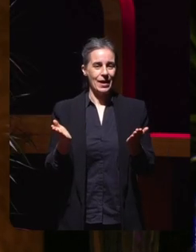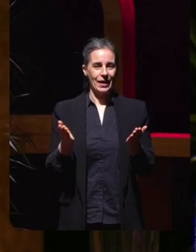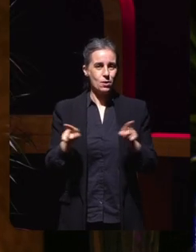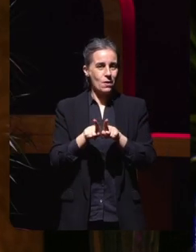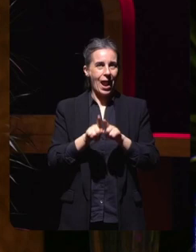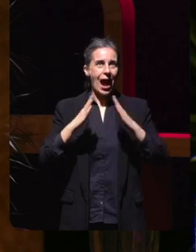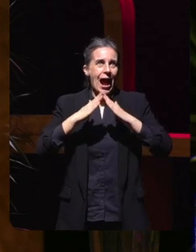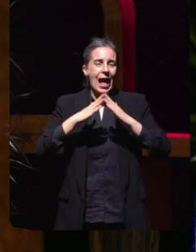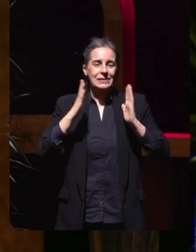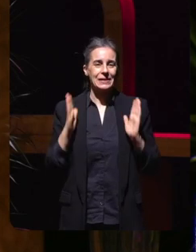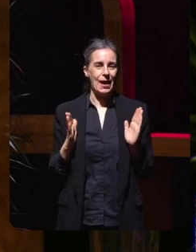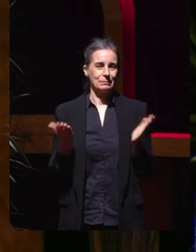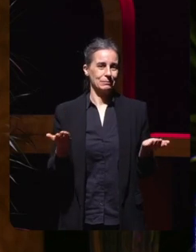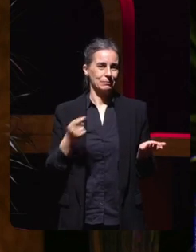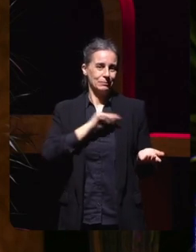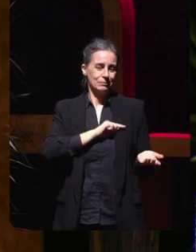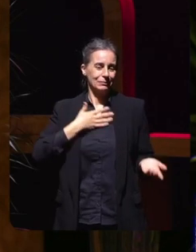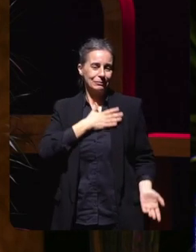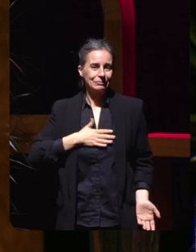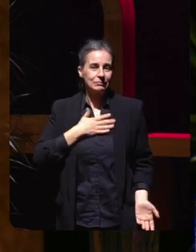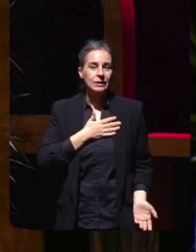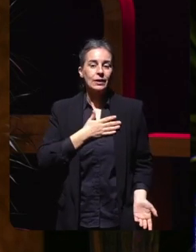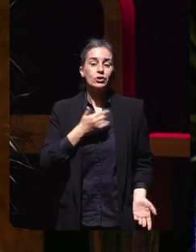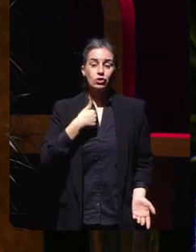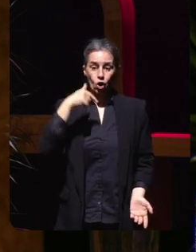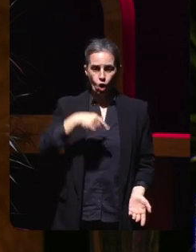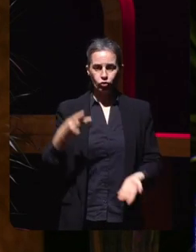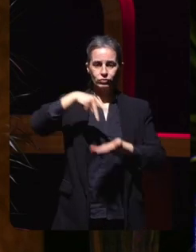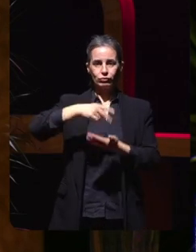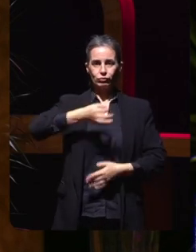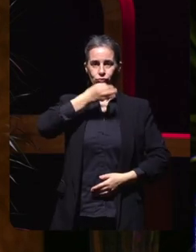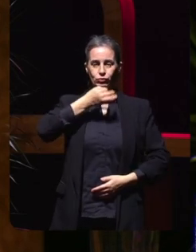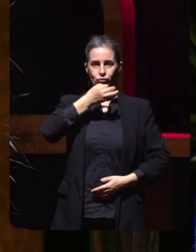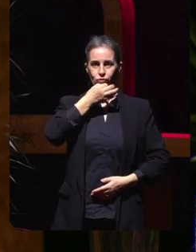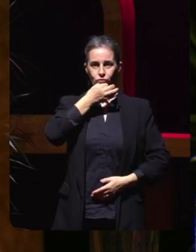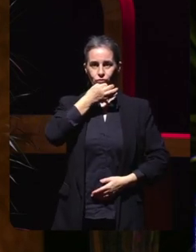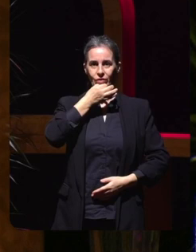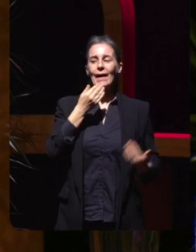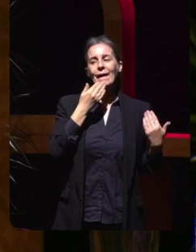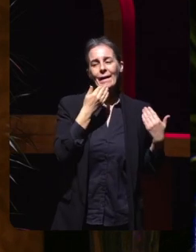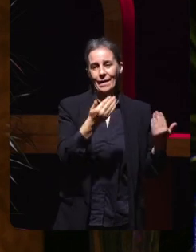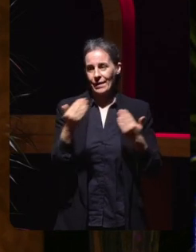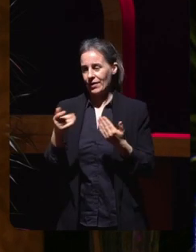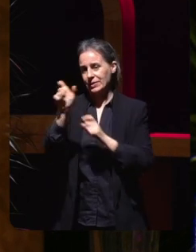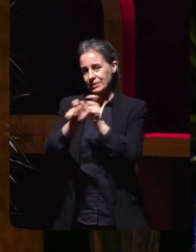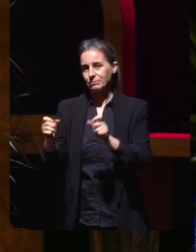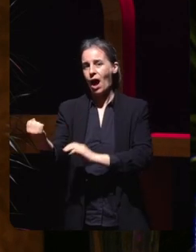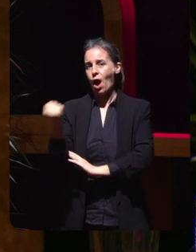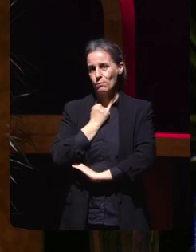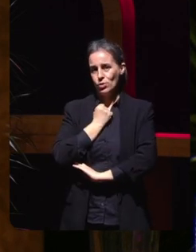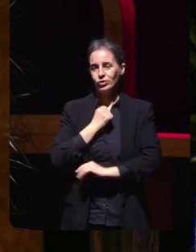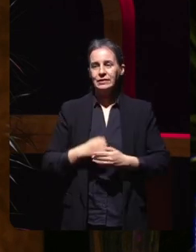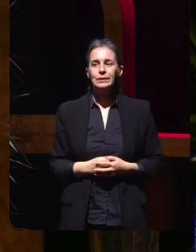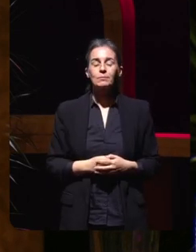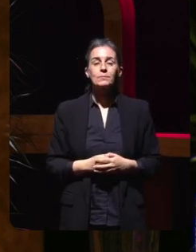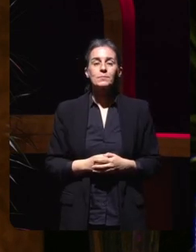probablemente uno me estaría tremendo ósea a estar farando así aquí si no fuera gran parte en mérito de las también por ese apoyo no Bueno